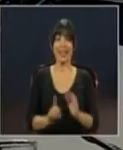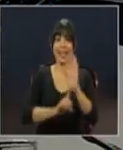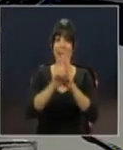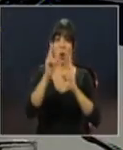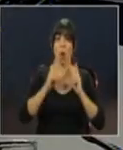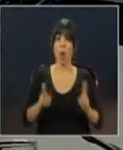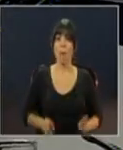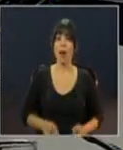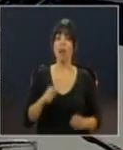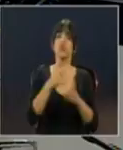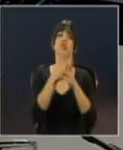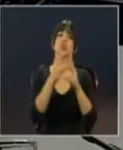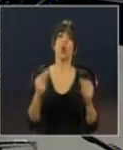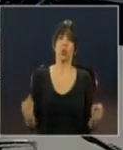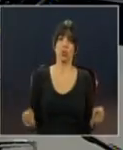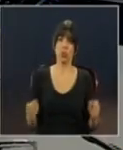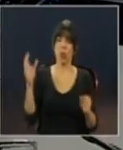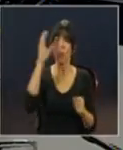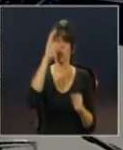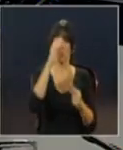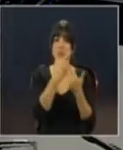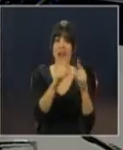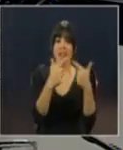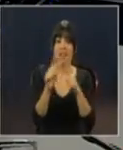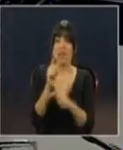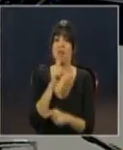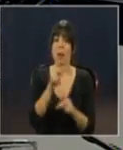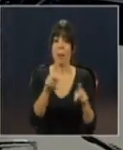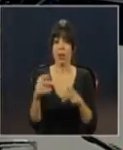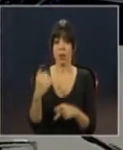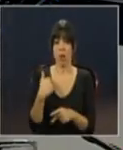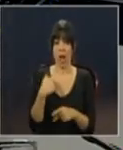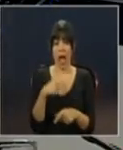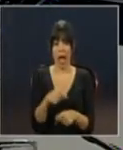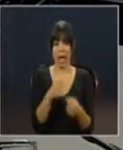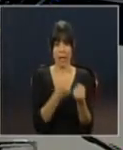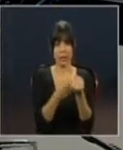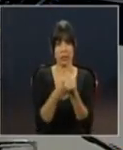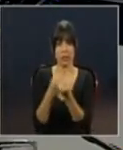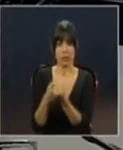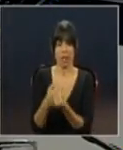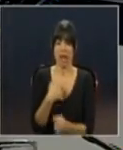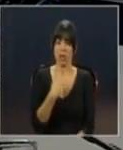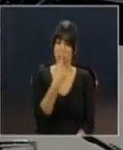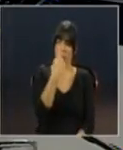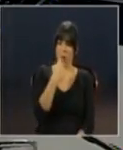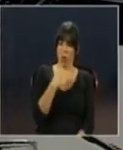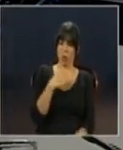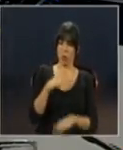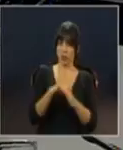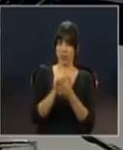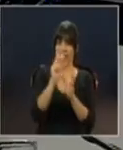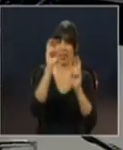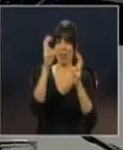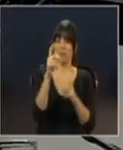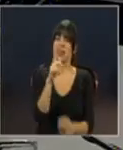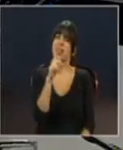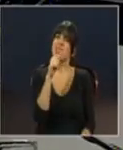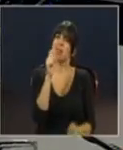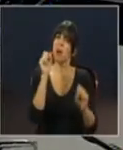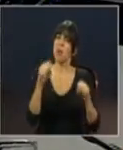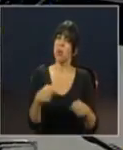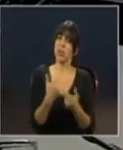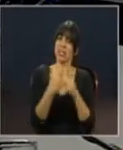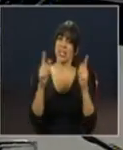humano es una solución que apunta a las libertades reales que tienen las personas. Y yo me pregunto, a ese respecto, ¿quién puede ser libre